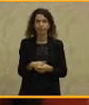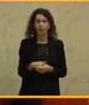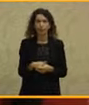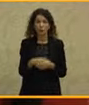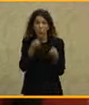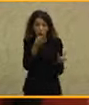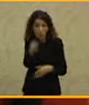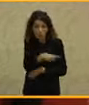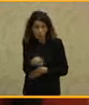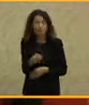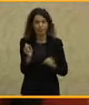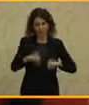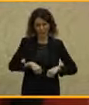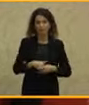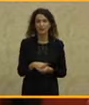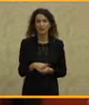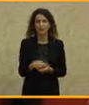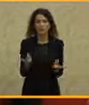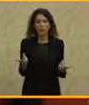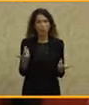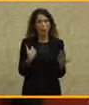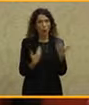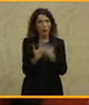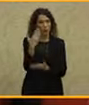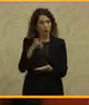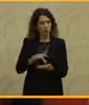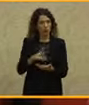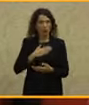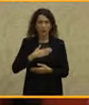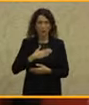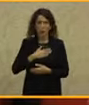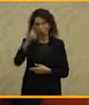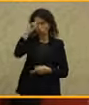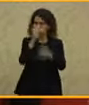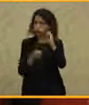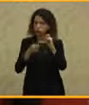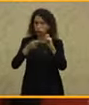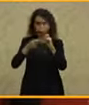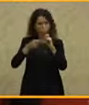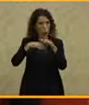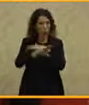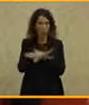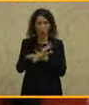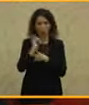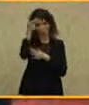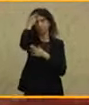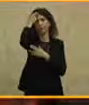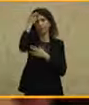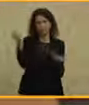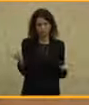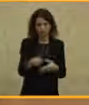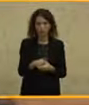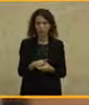¿Os lo cuento? ¿Sí? Es que fue un día... Para mí se me quedó grabado. Veréis.